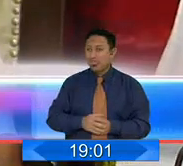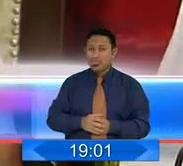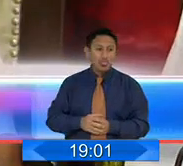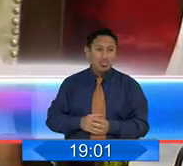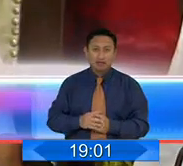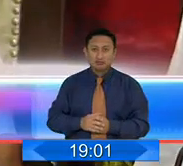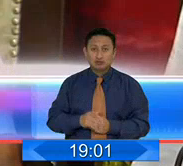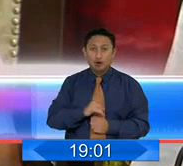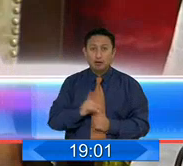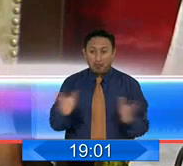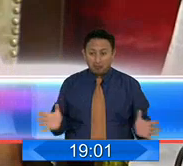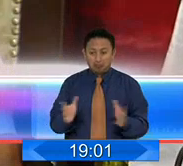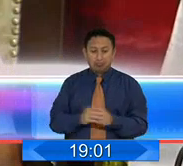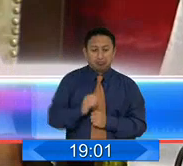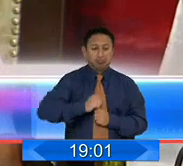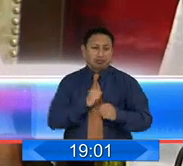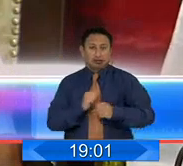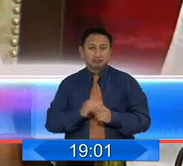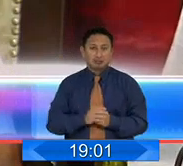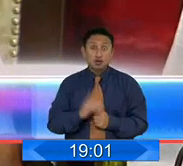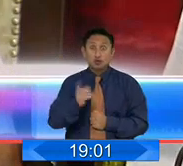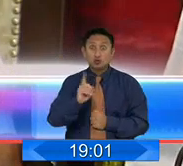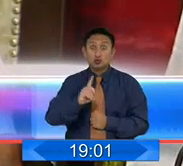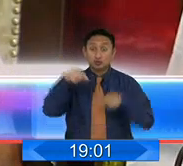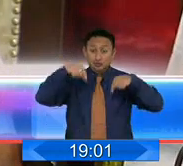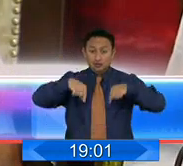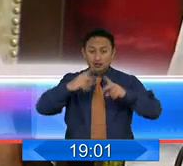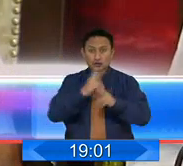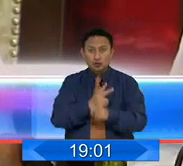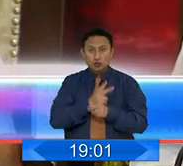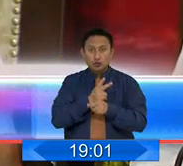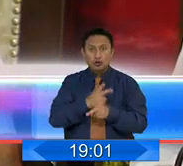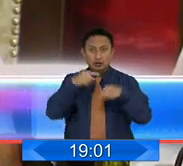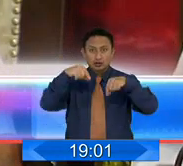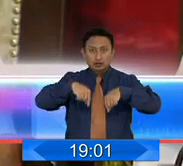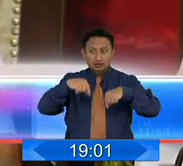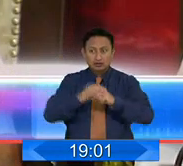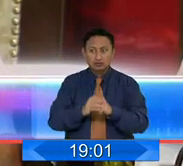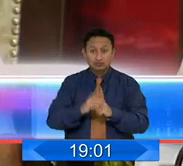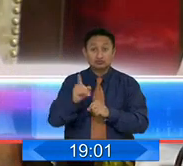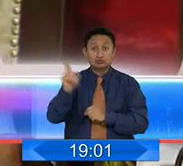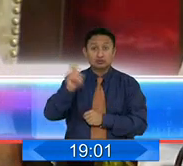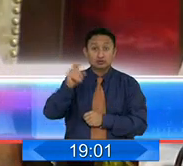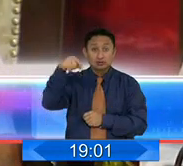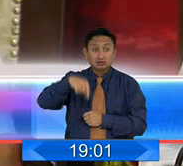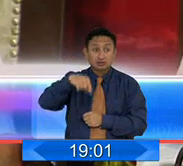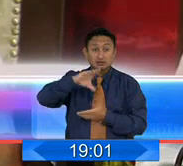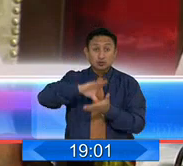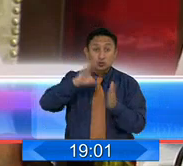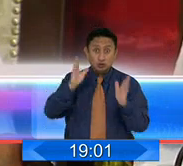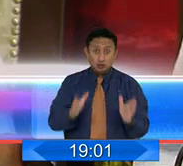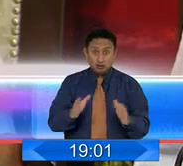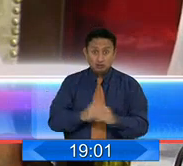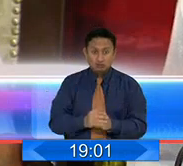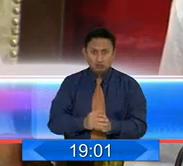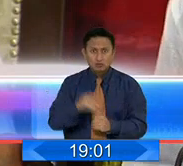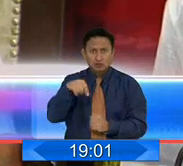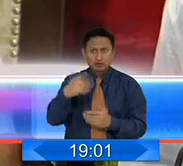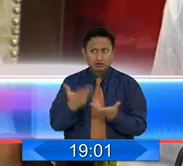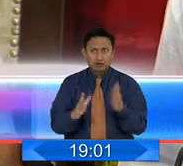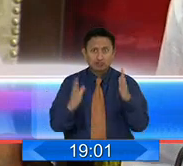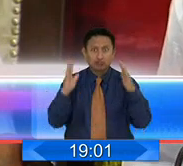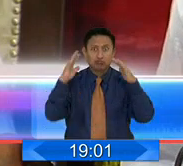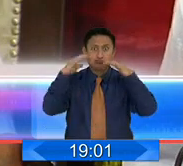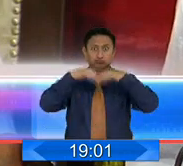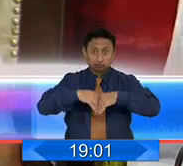para empujarnos. Estamos para responder a la altura de las necesidades de una ciudad que se puede venir abajo